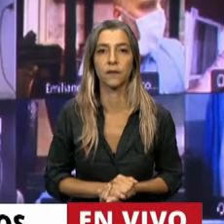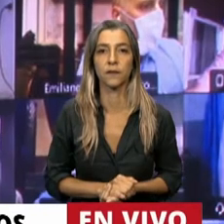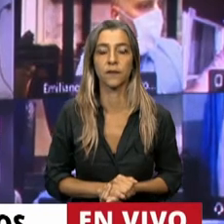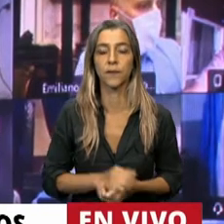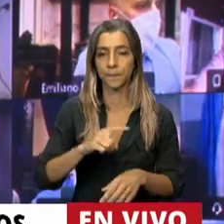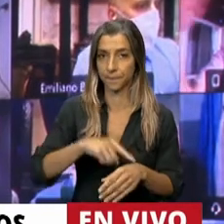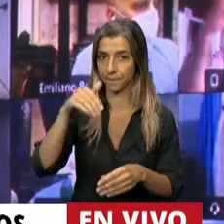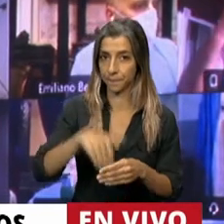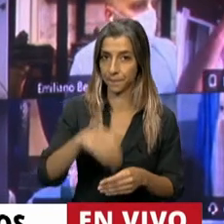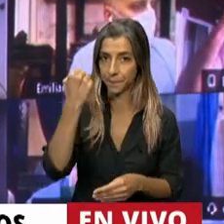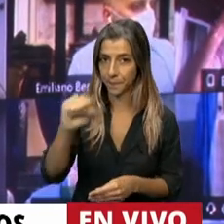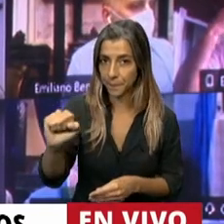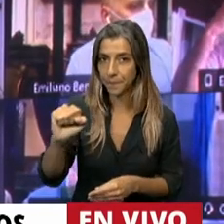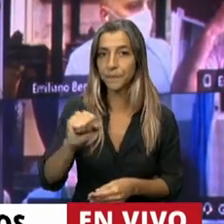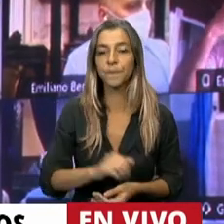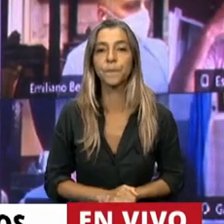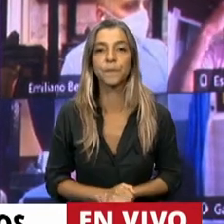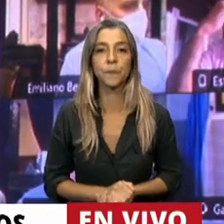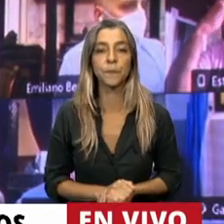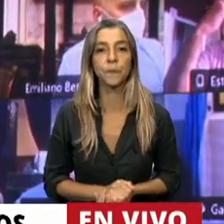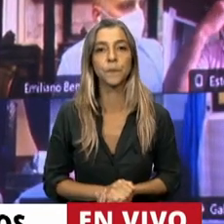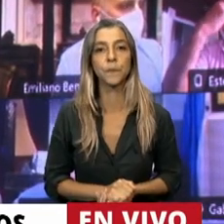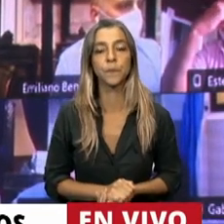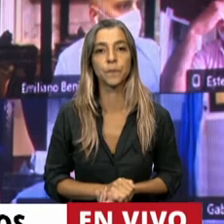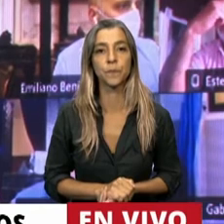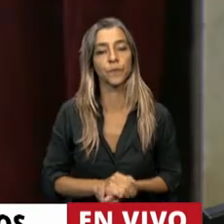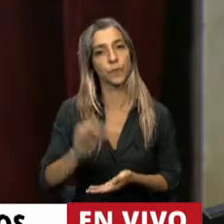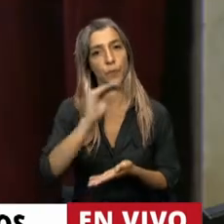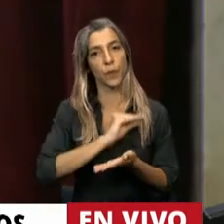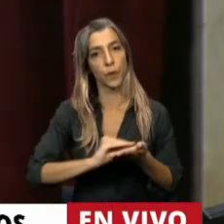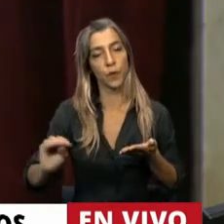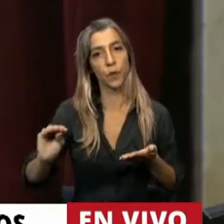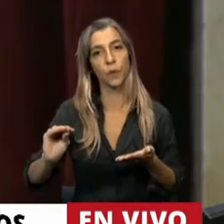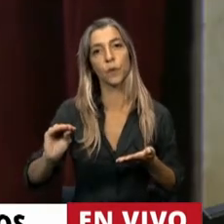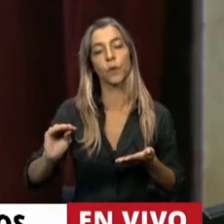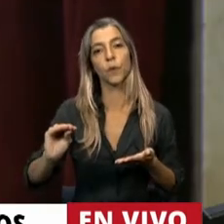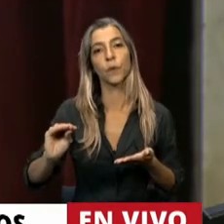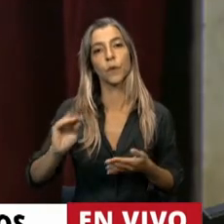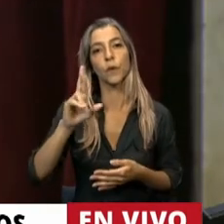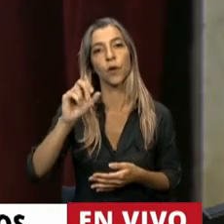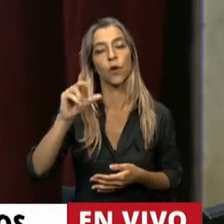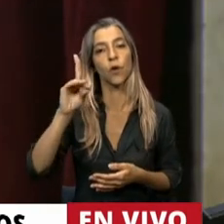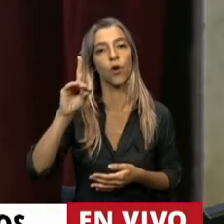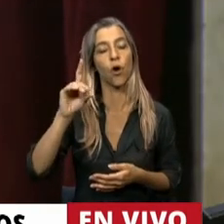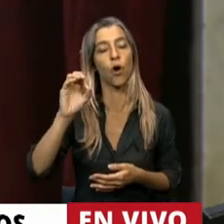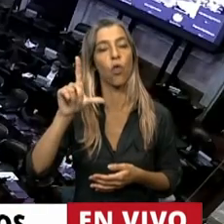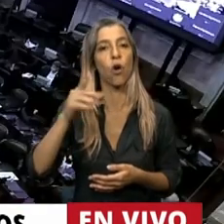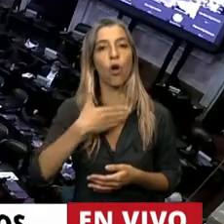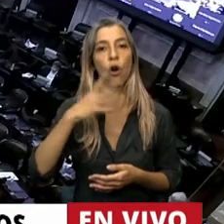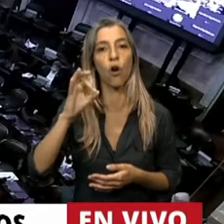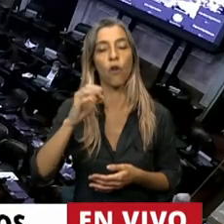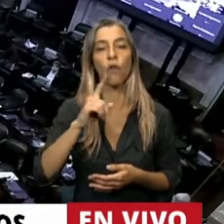ausente a la hora de votar diputado rodolfo tailhade